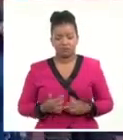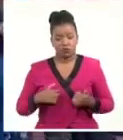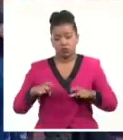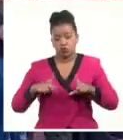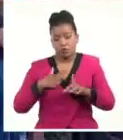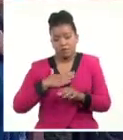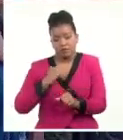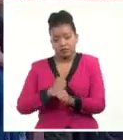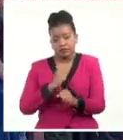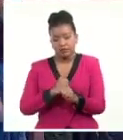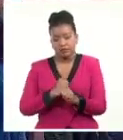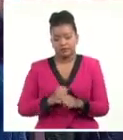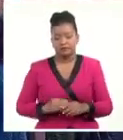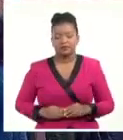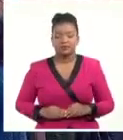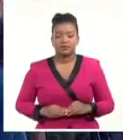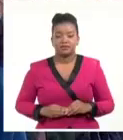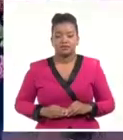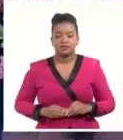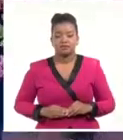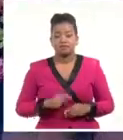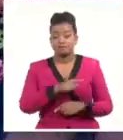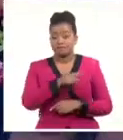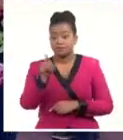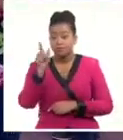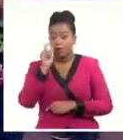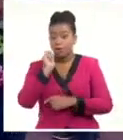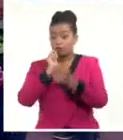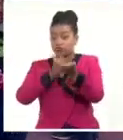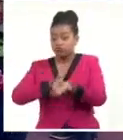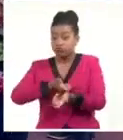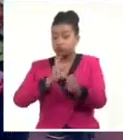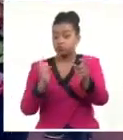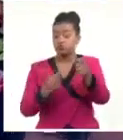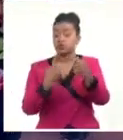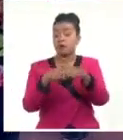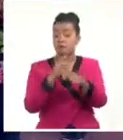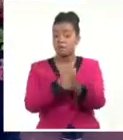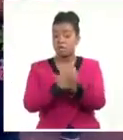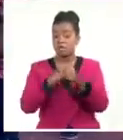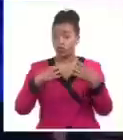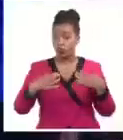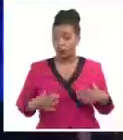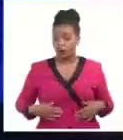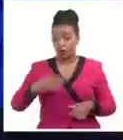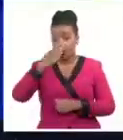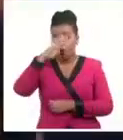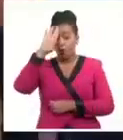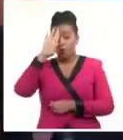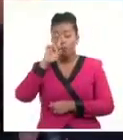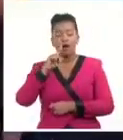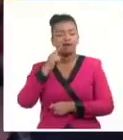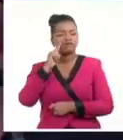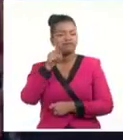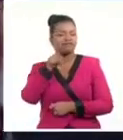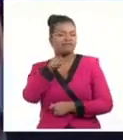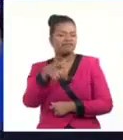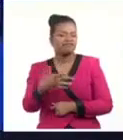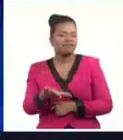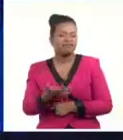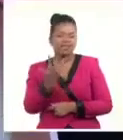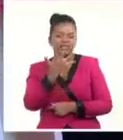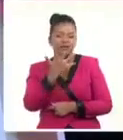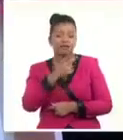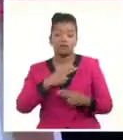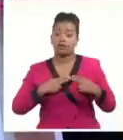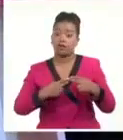así. Sencillez de hombres que apagaron la desgracia poniendo en riesgo sus cuerpos y que para los cubanos todos son los héroes del pueblo.